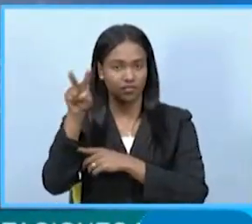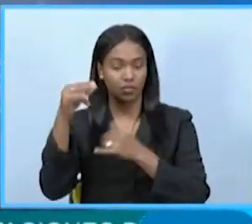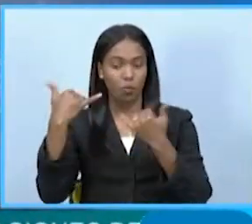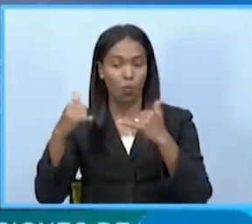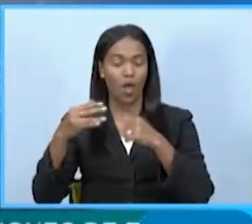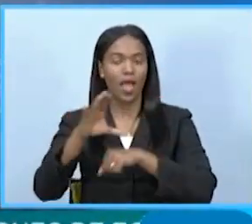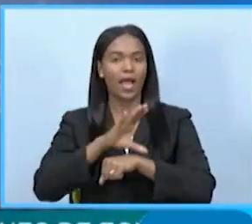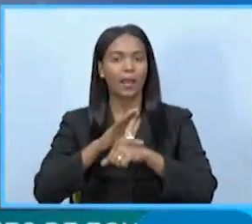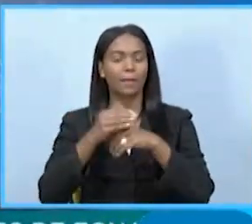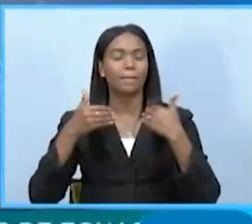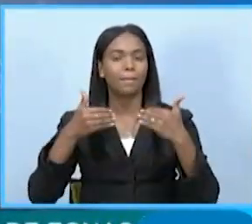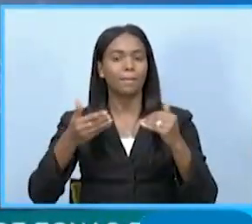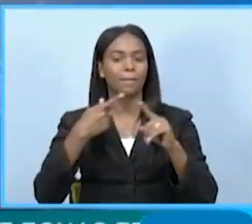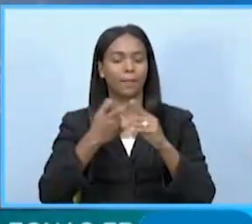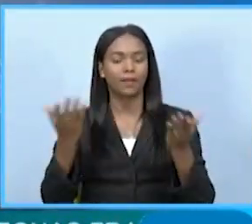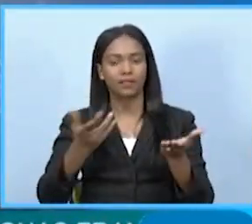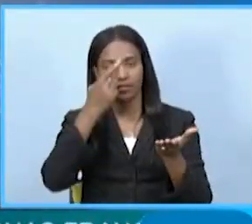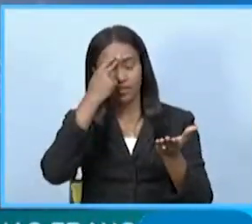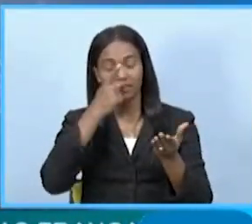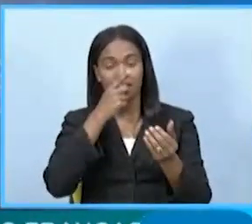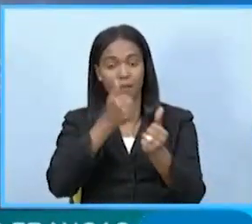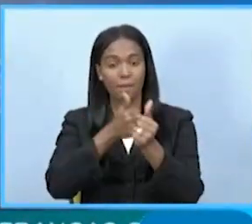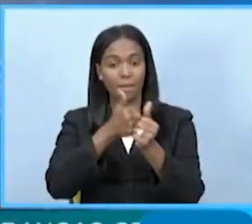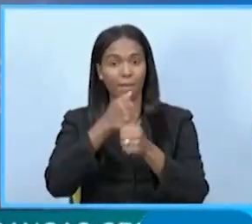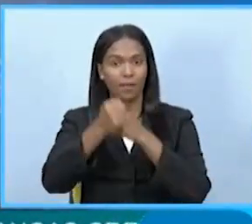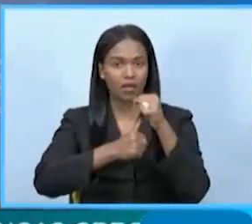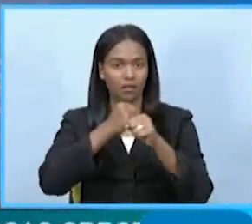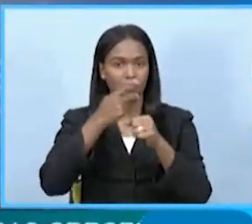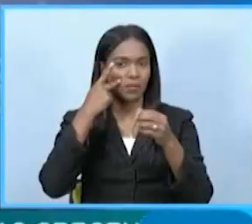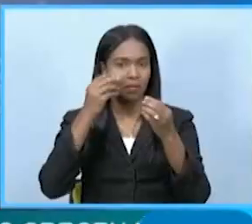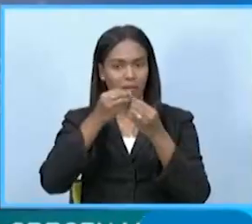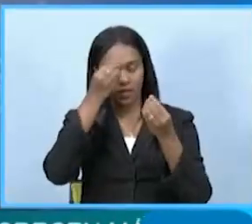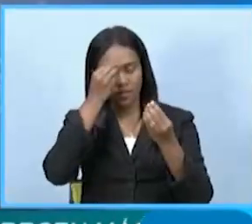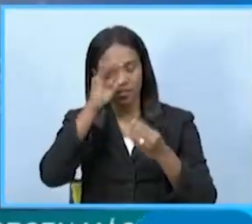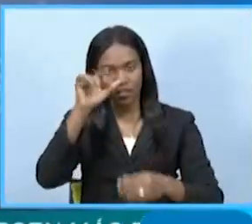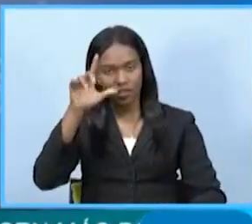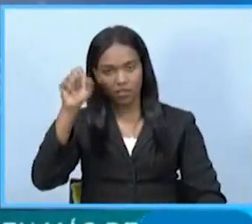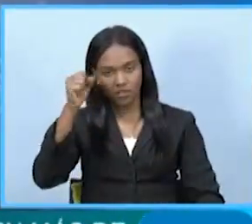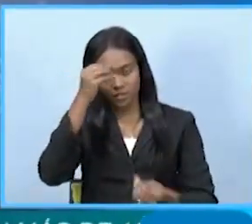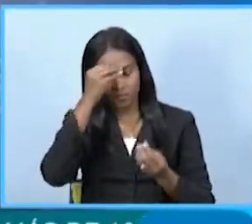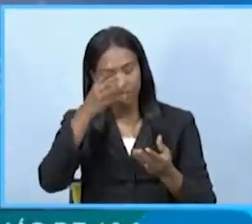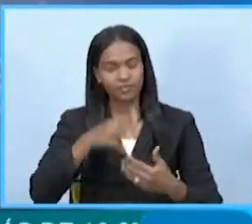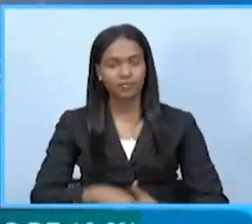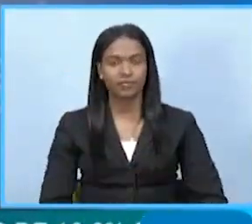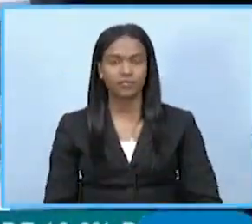Caribe celebrada en el país ese mismo año. Vamos a ver los detalles con Giancarlos Acevedo.